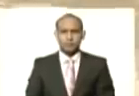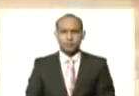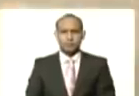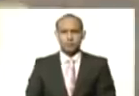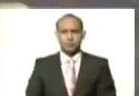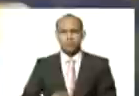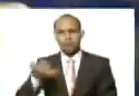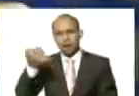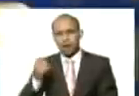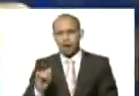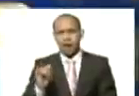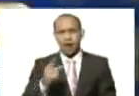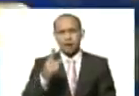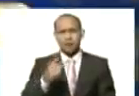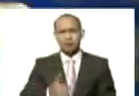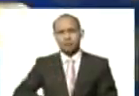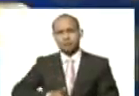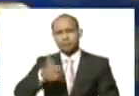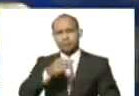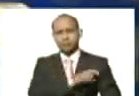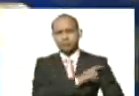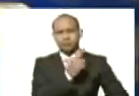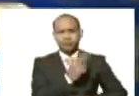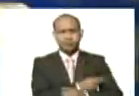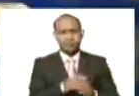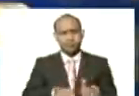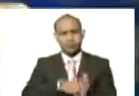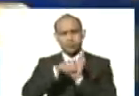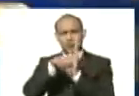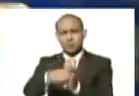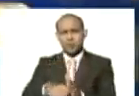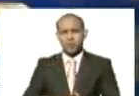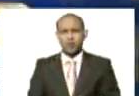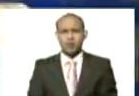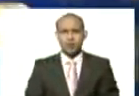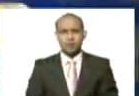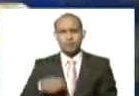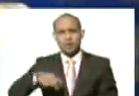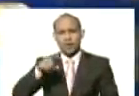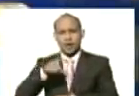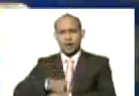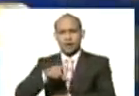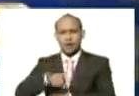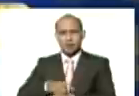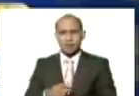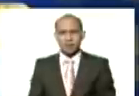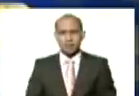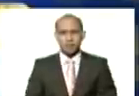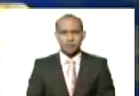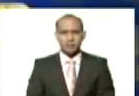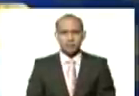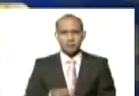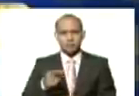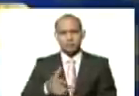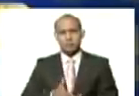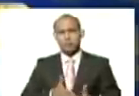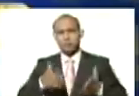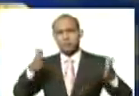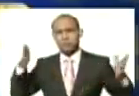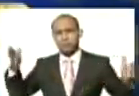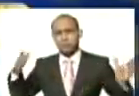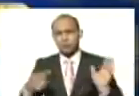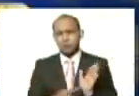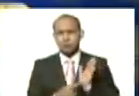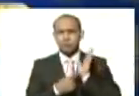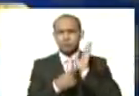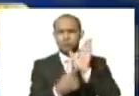tiene una gran carga simbólica para este tiempo. Es una gran señal, aquellos que les